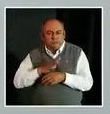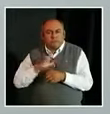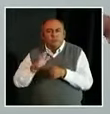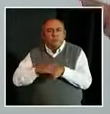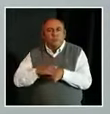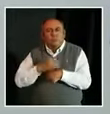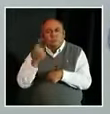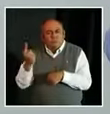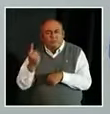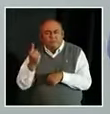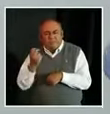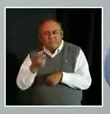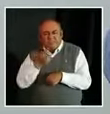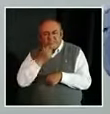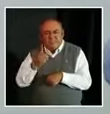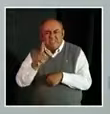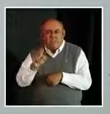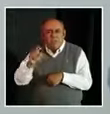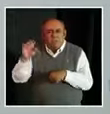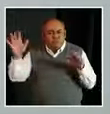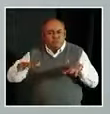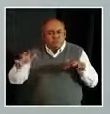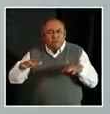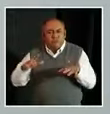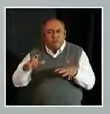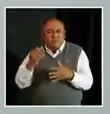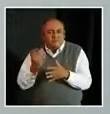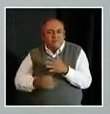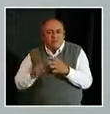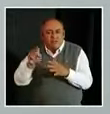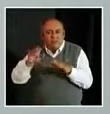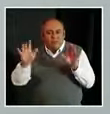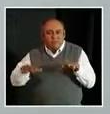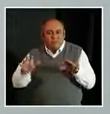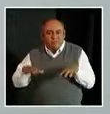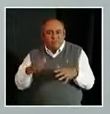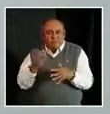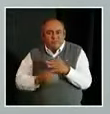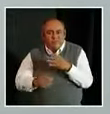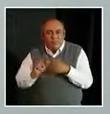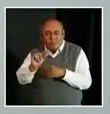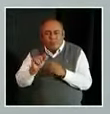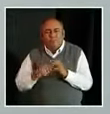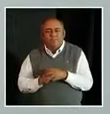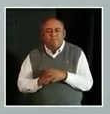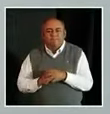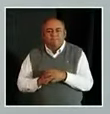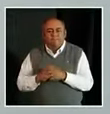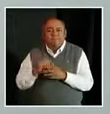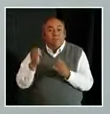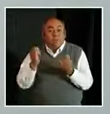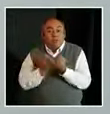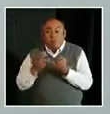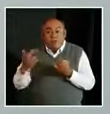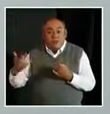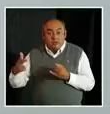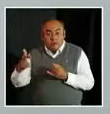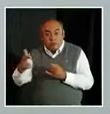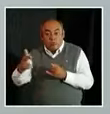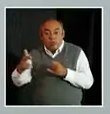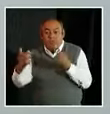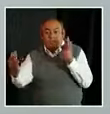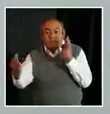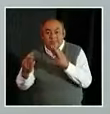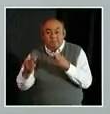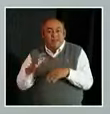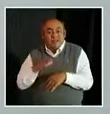para que ese acuífero se llene, pues tiene que correr agua. Entonces, casi siempre es en los lechos de un río o cerca de los lechos de un río,